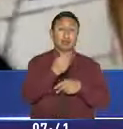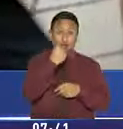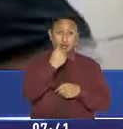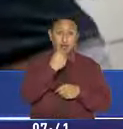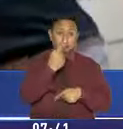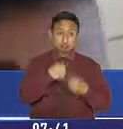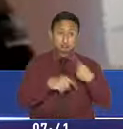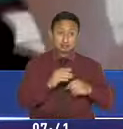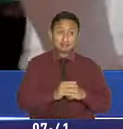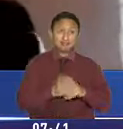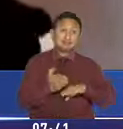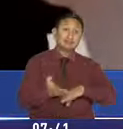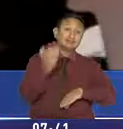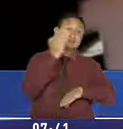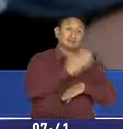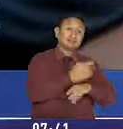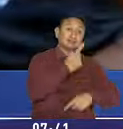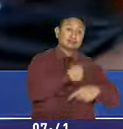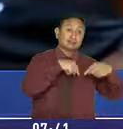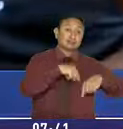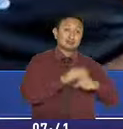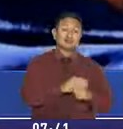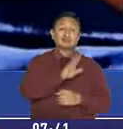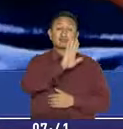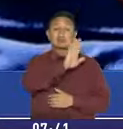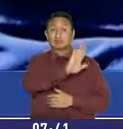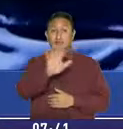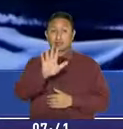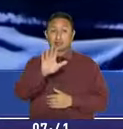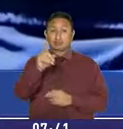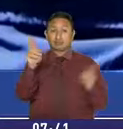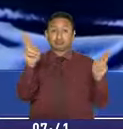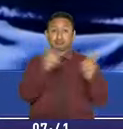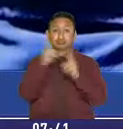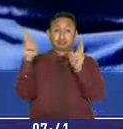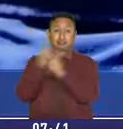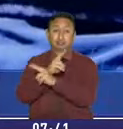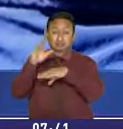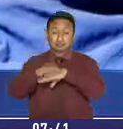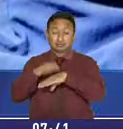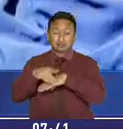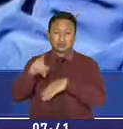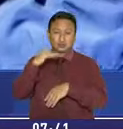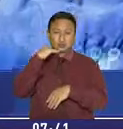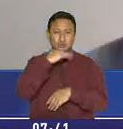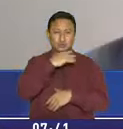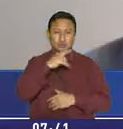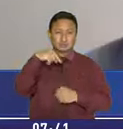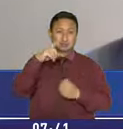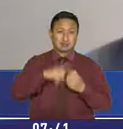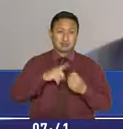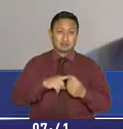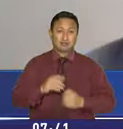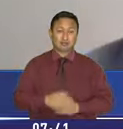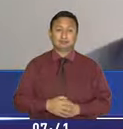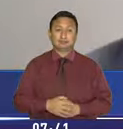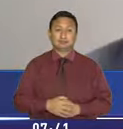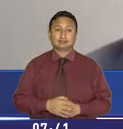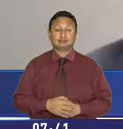menos 5 de ellos fueron clausurados por falta de aseo en Quito. Tuvimos 2 panaderías en las cuales